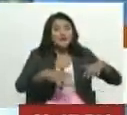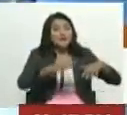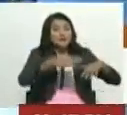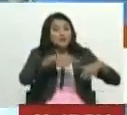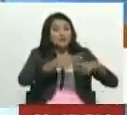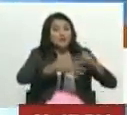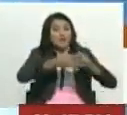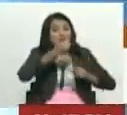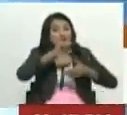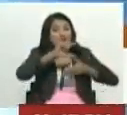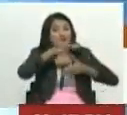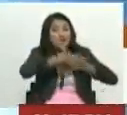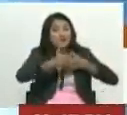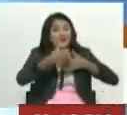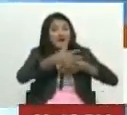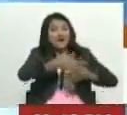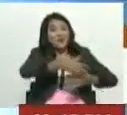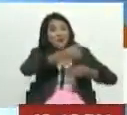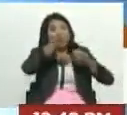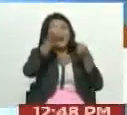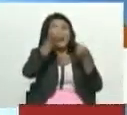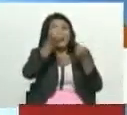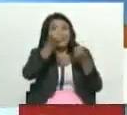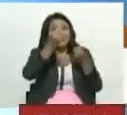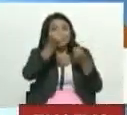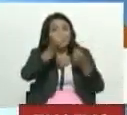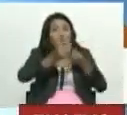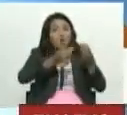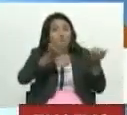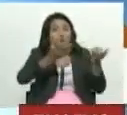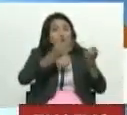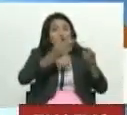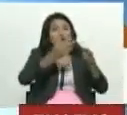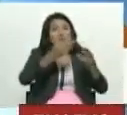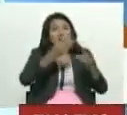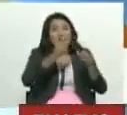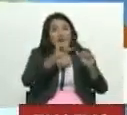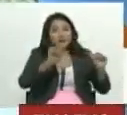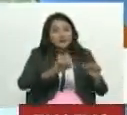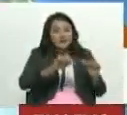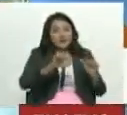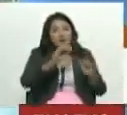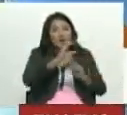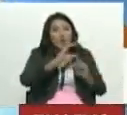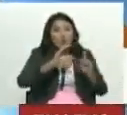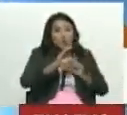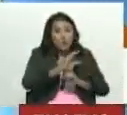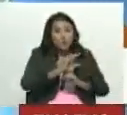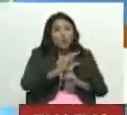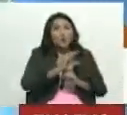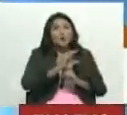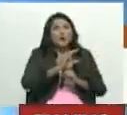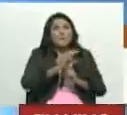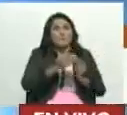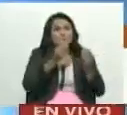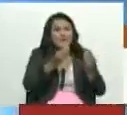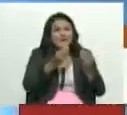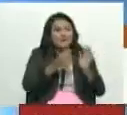de usar los instrumentos del arte de la cultura para proyectar